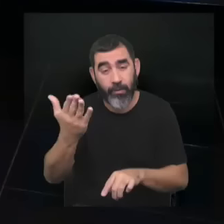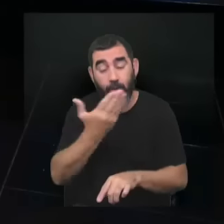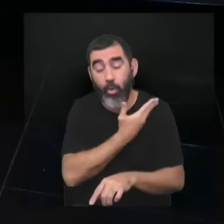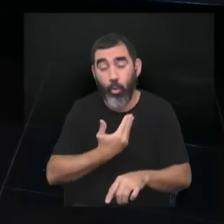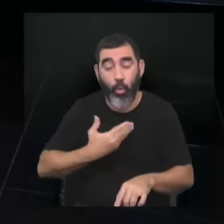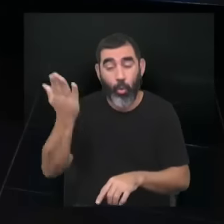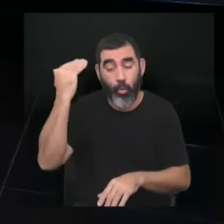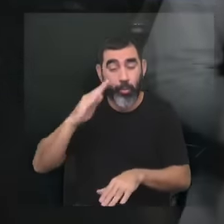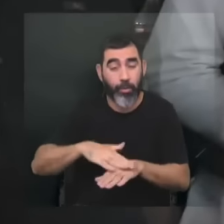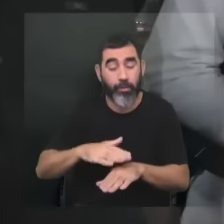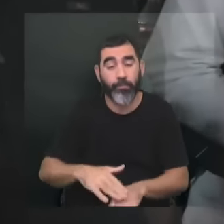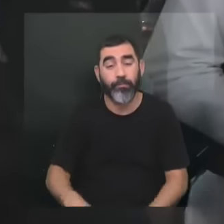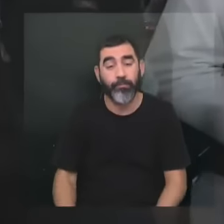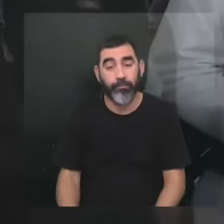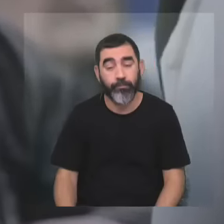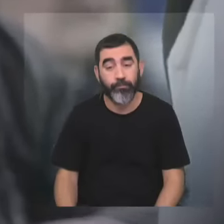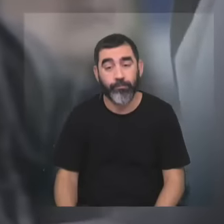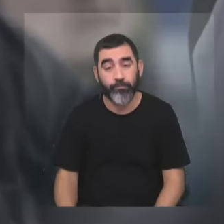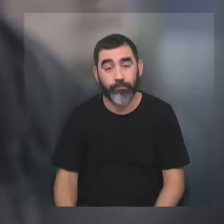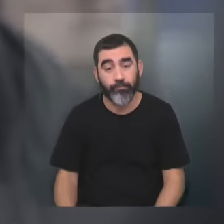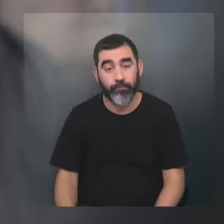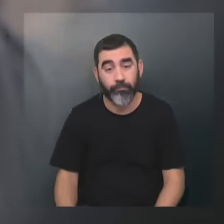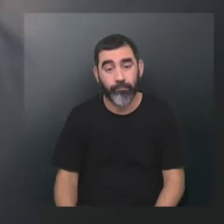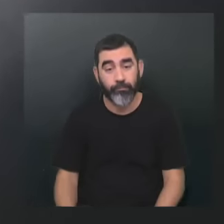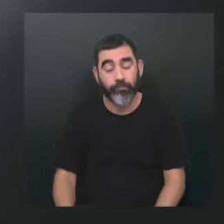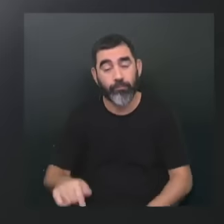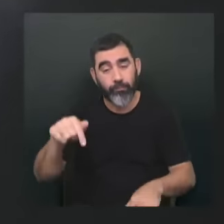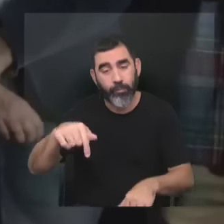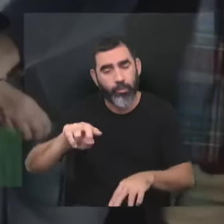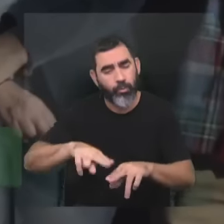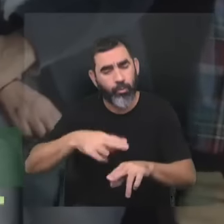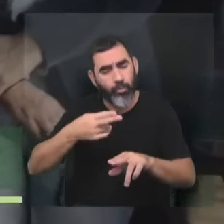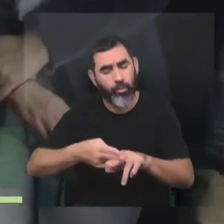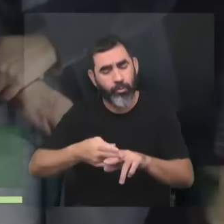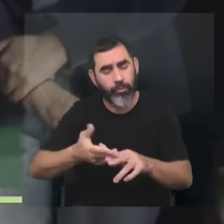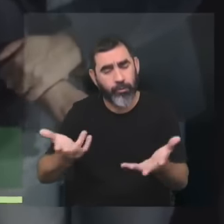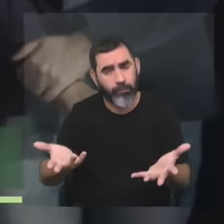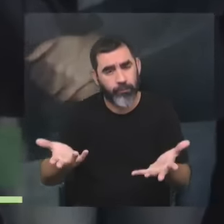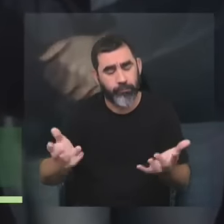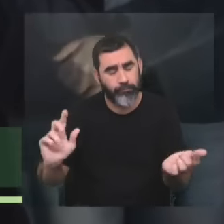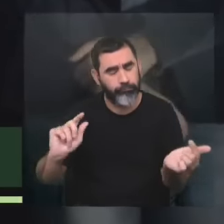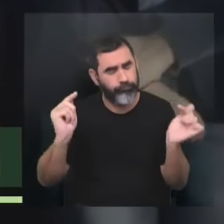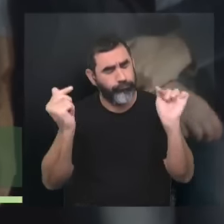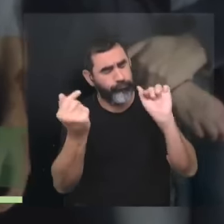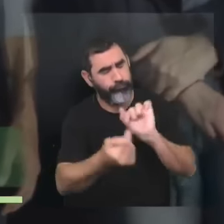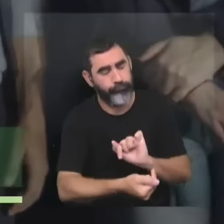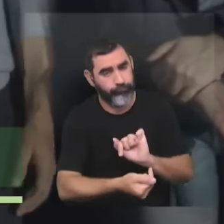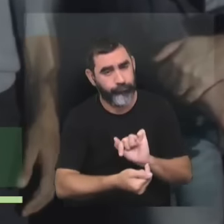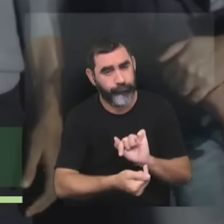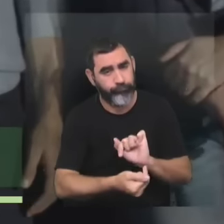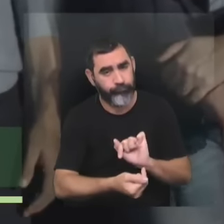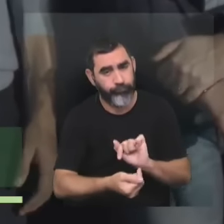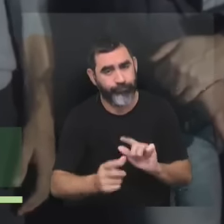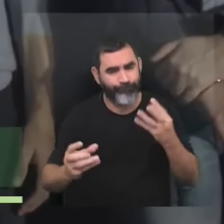el gobierno y hoy nos despertamos de vuelta con algo que genera lo contrario que es